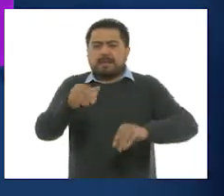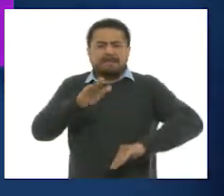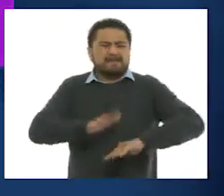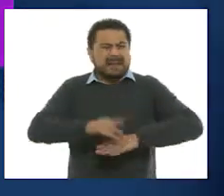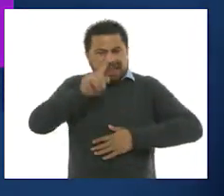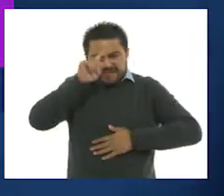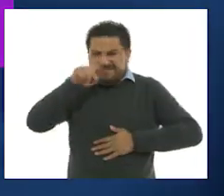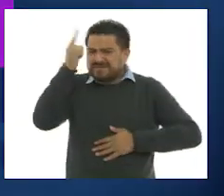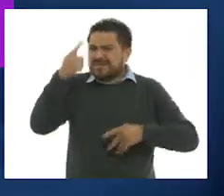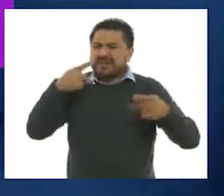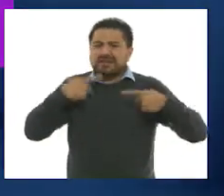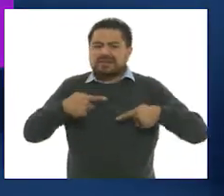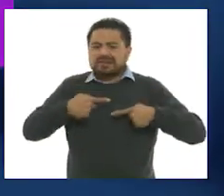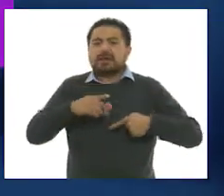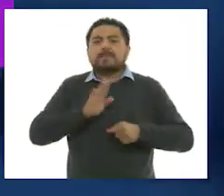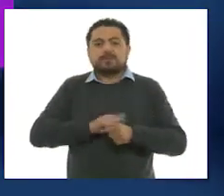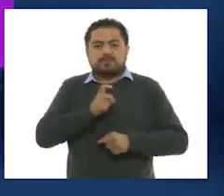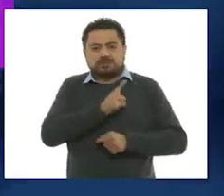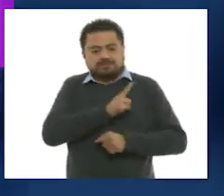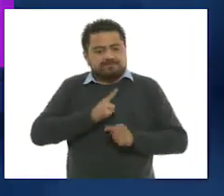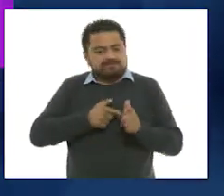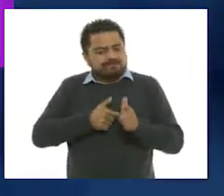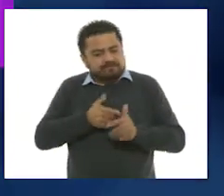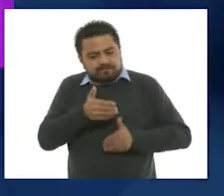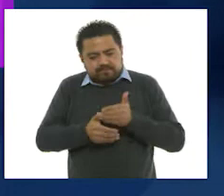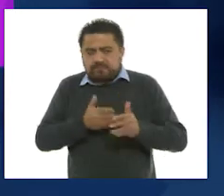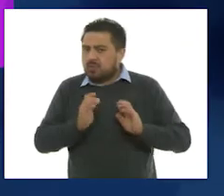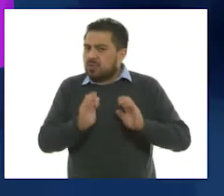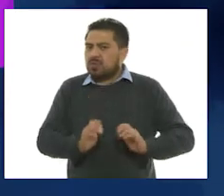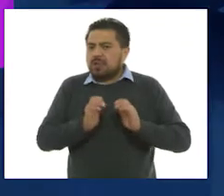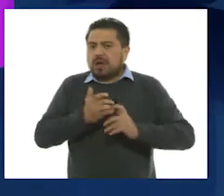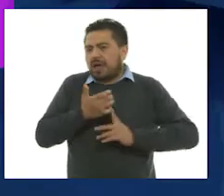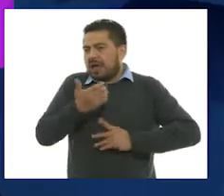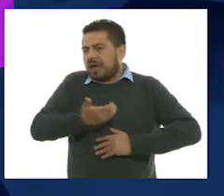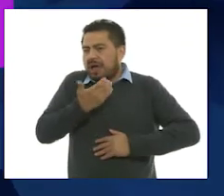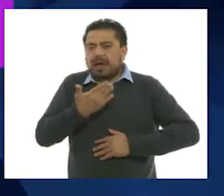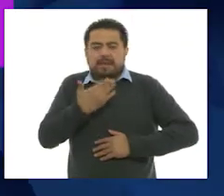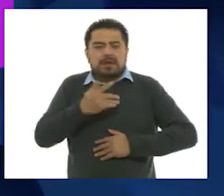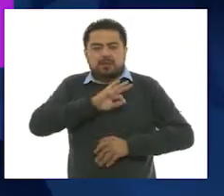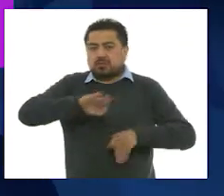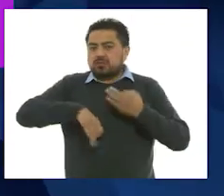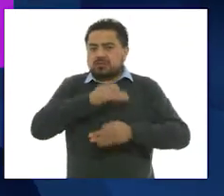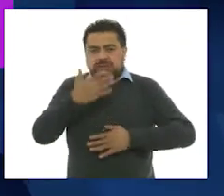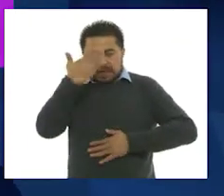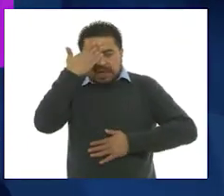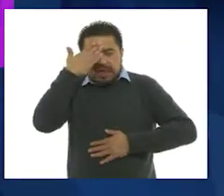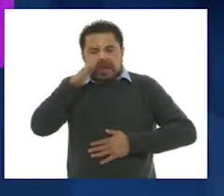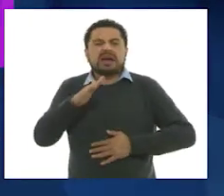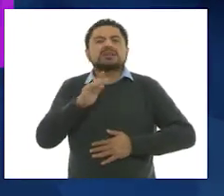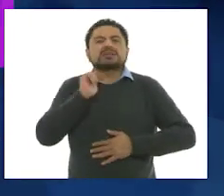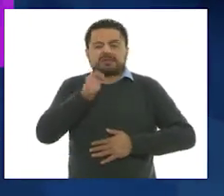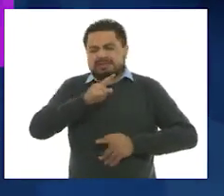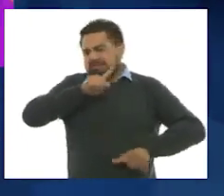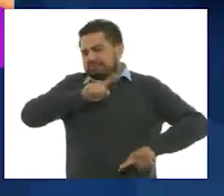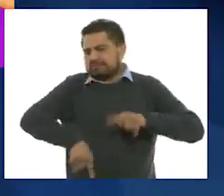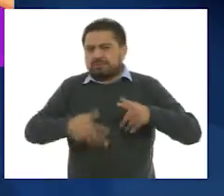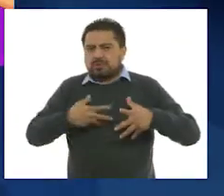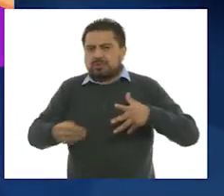las personas. Por eso hay que continuar cuidándonos siguiendo las buenas prácticas que ya todos conocemos para evitar